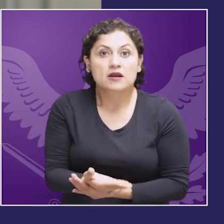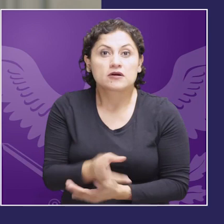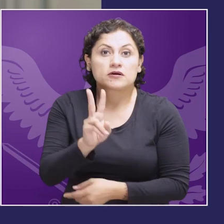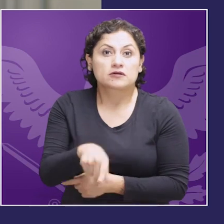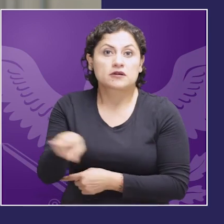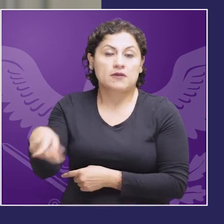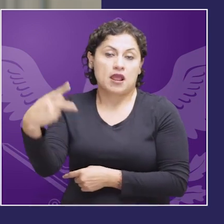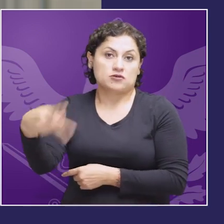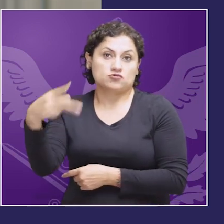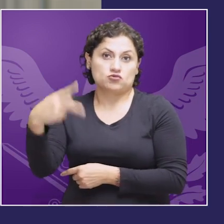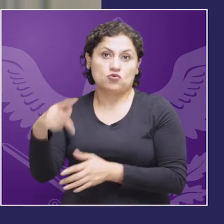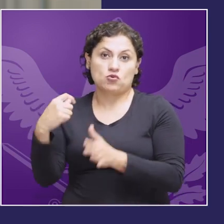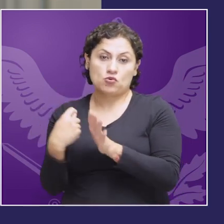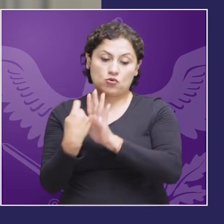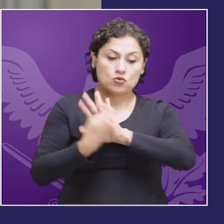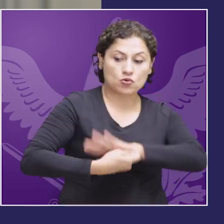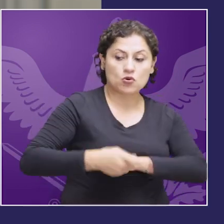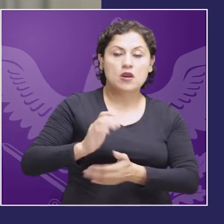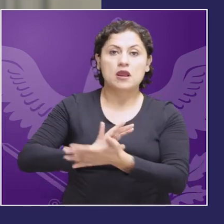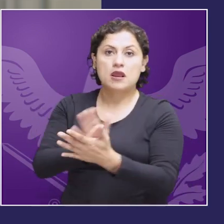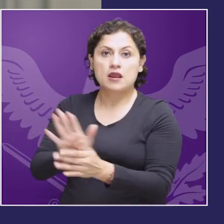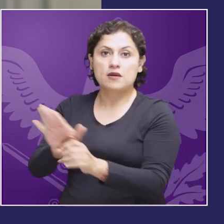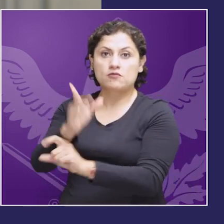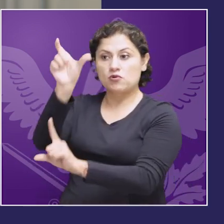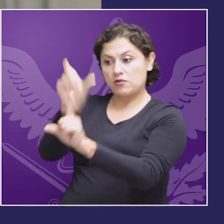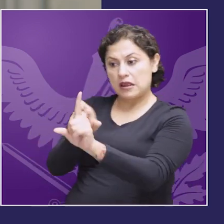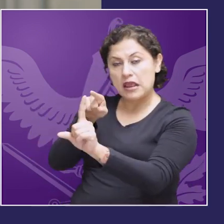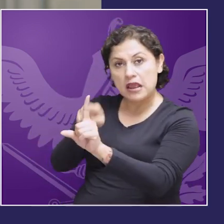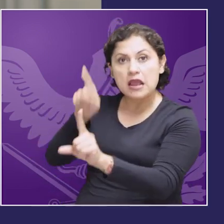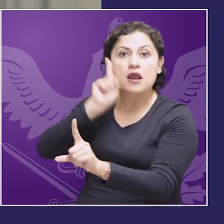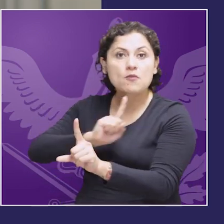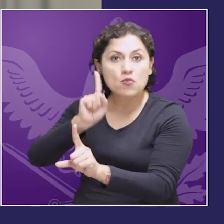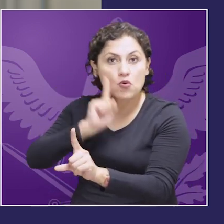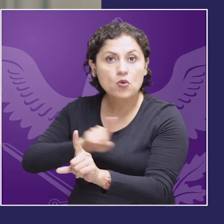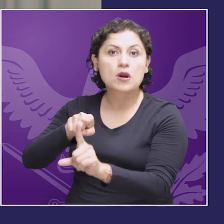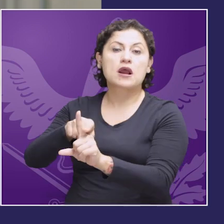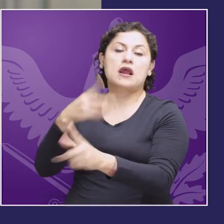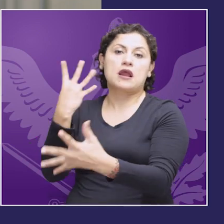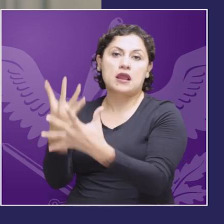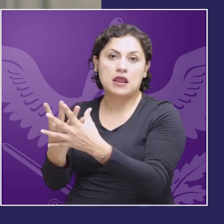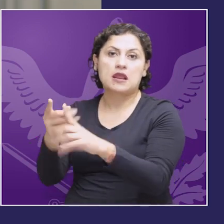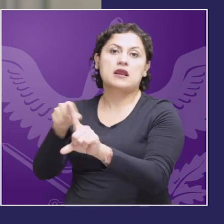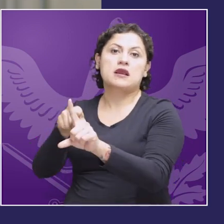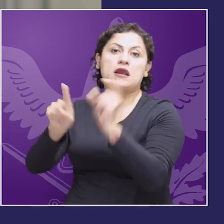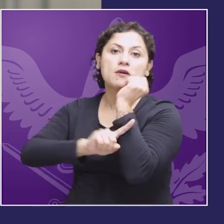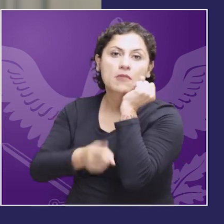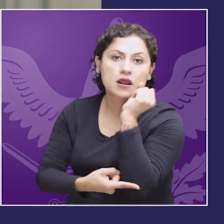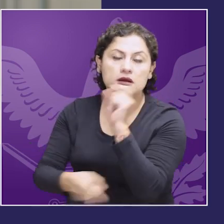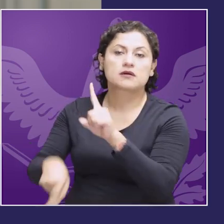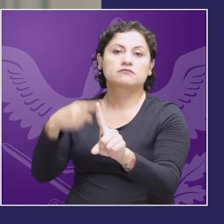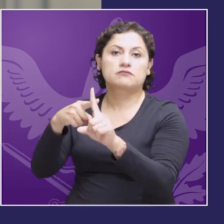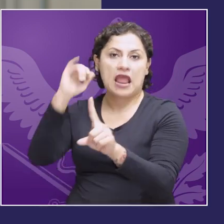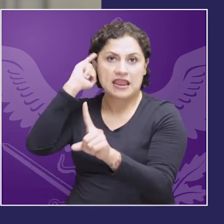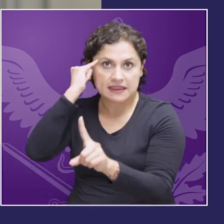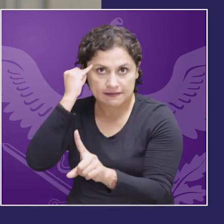de libertad, indígena, parturienta, fue paradigmático. Pero a mí me tocó estar en ese caso en la sala penal,